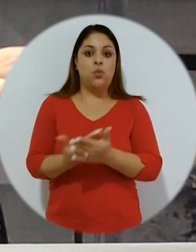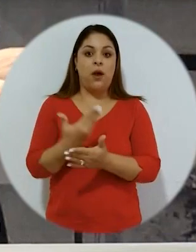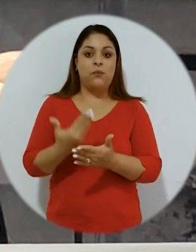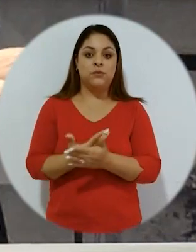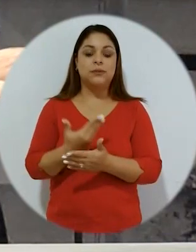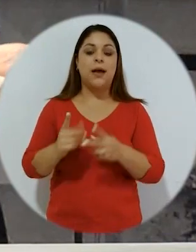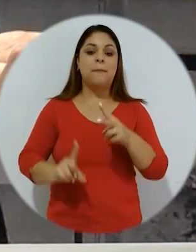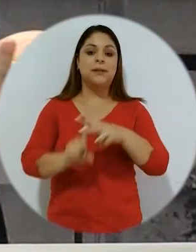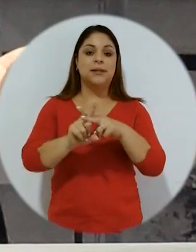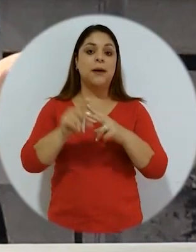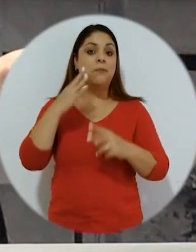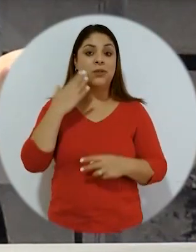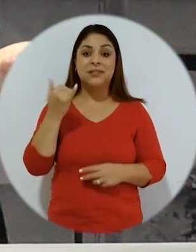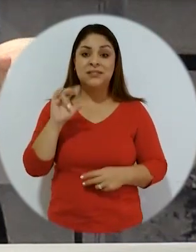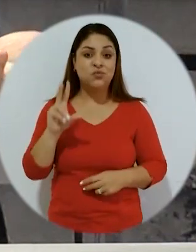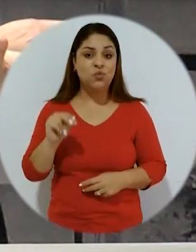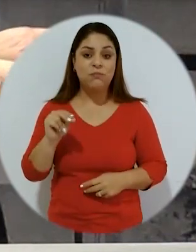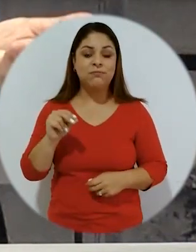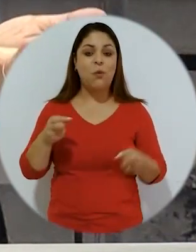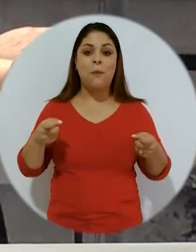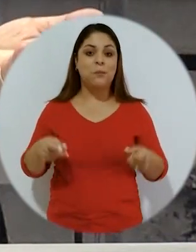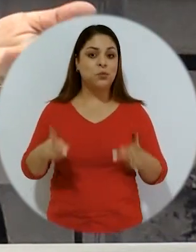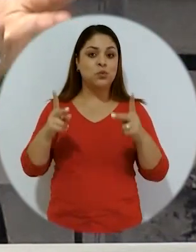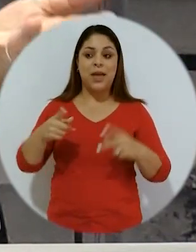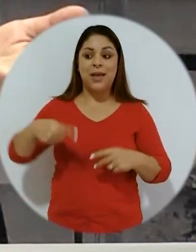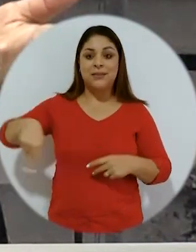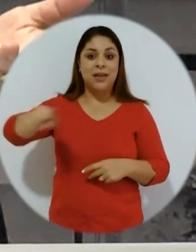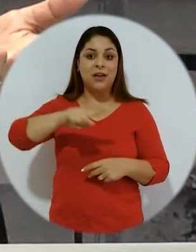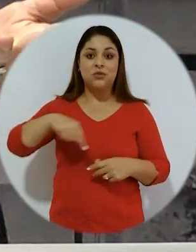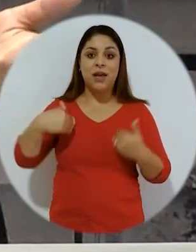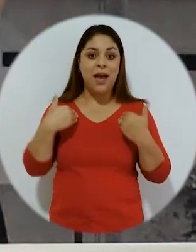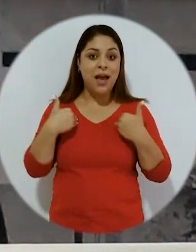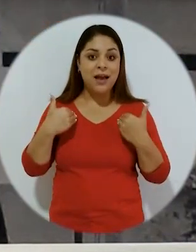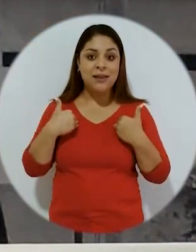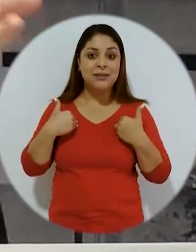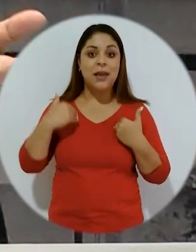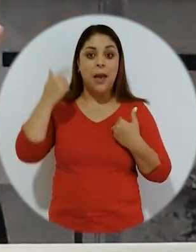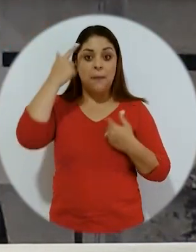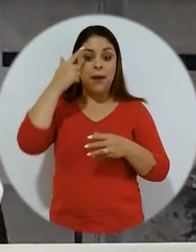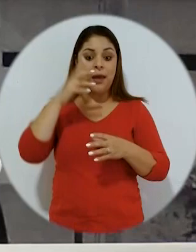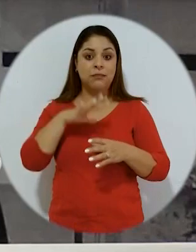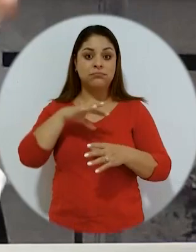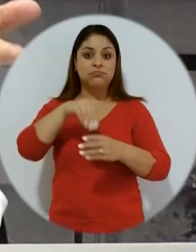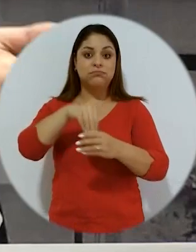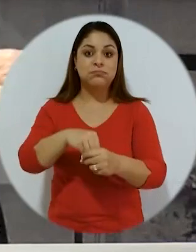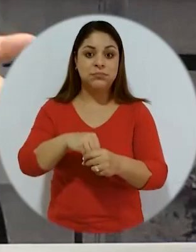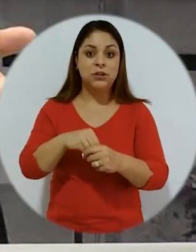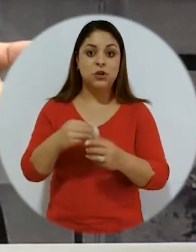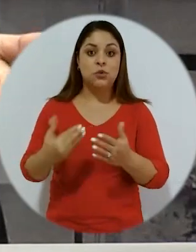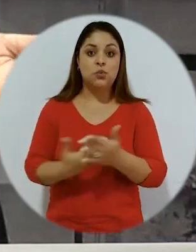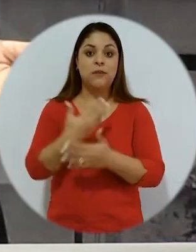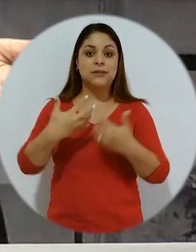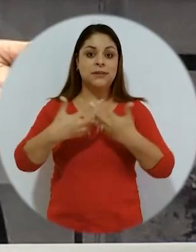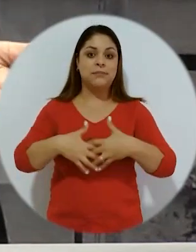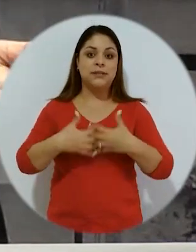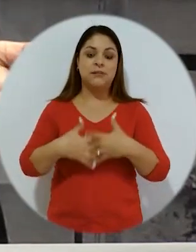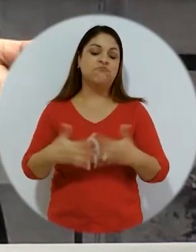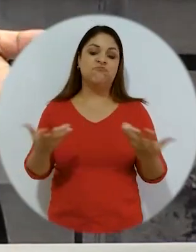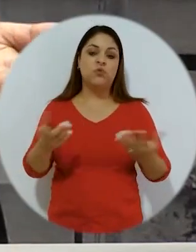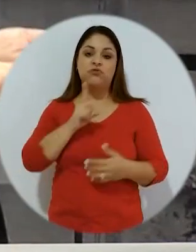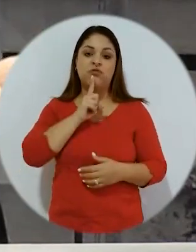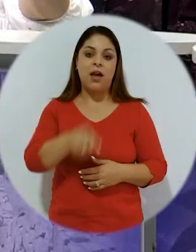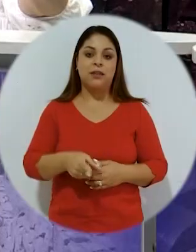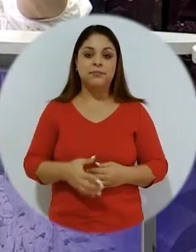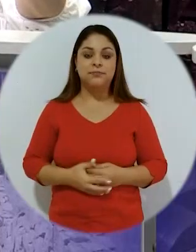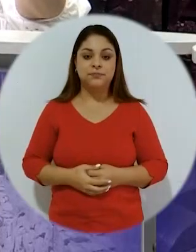de los nuevos emprendimientos aparezca, porque si no las oportunidades que ellos puedan tener a aspirar a formar parte de esas nuevas